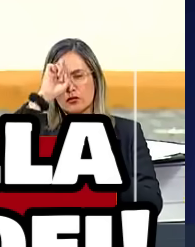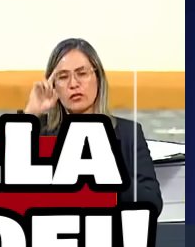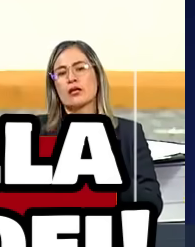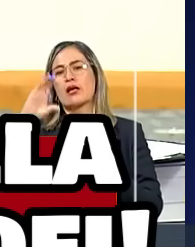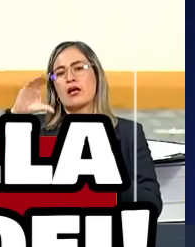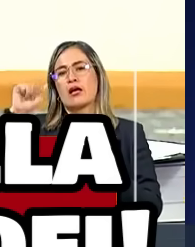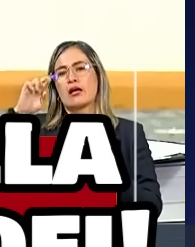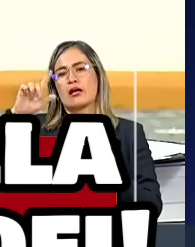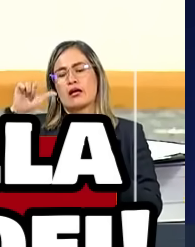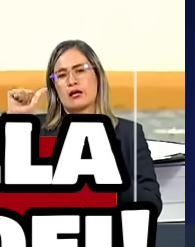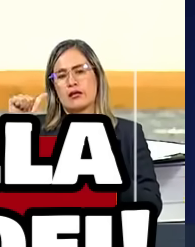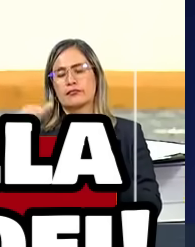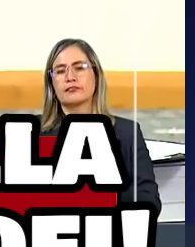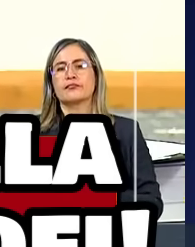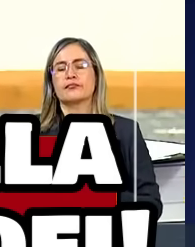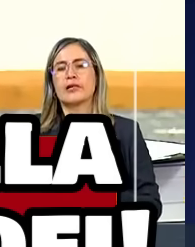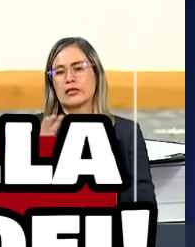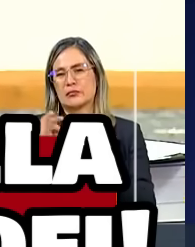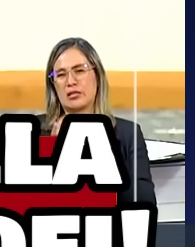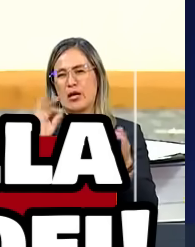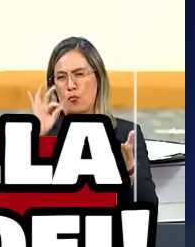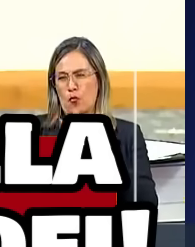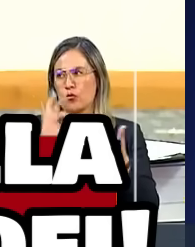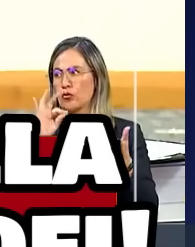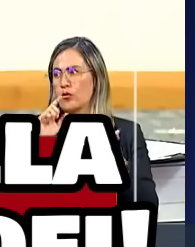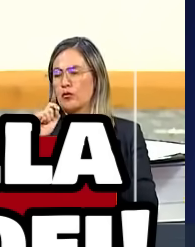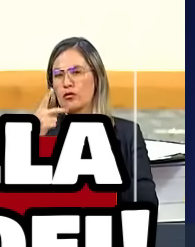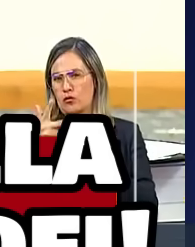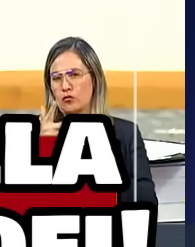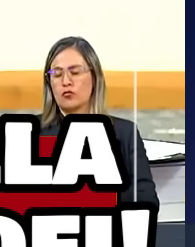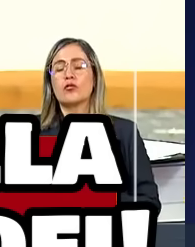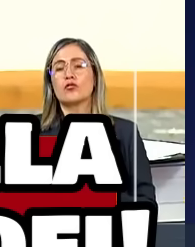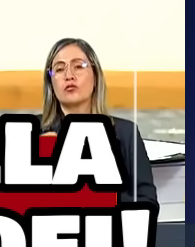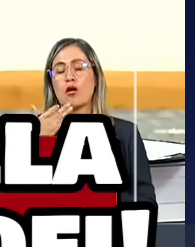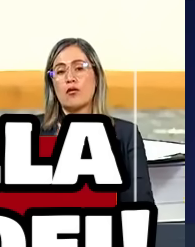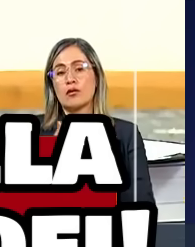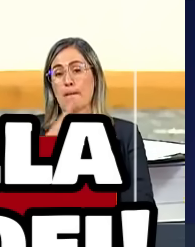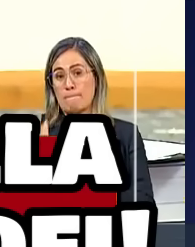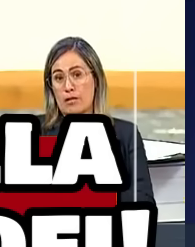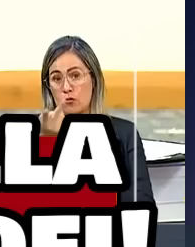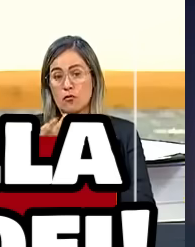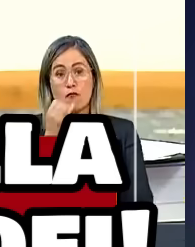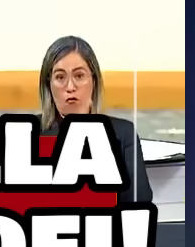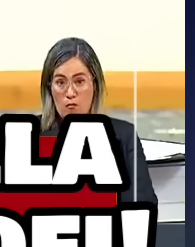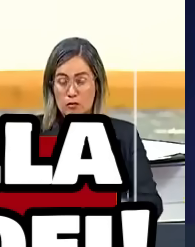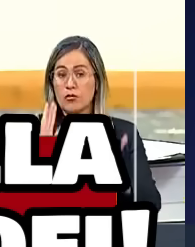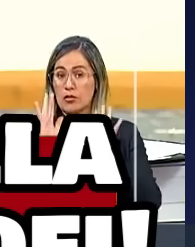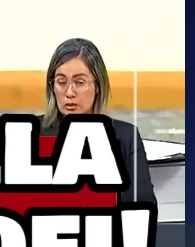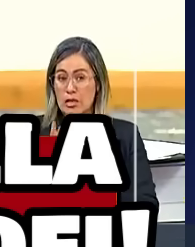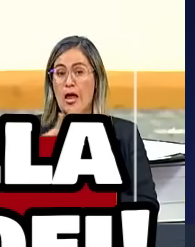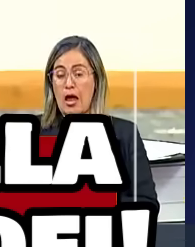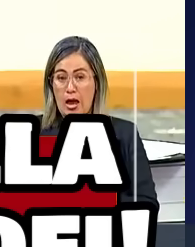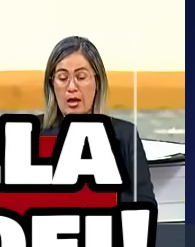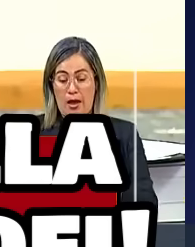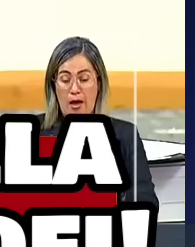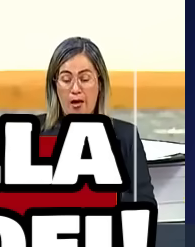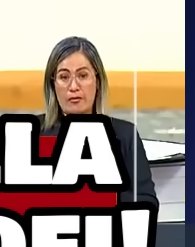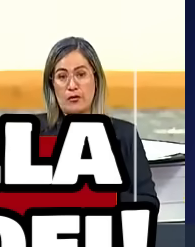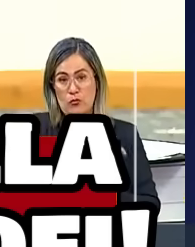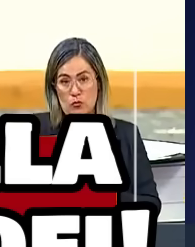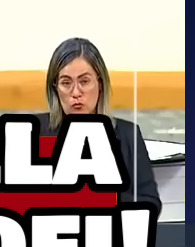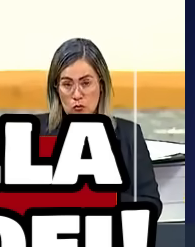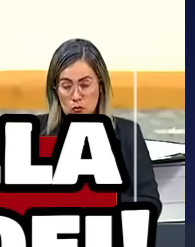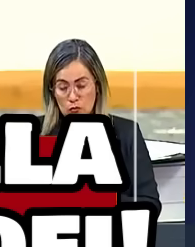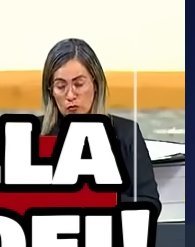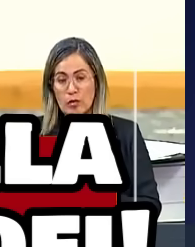Humphrey para este punto, por lo que yo preguntaría en este momento si con la información que contamos que ha sido distribuida a